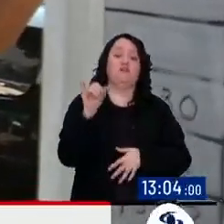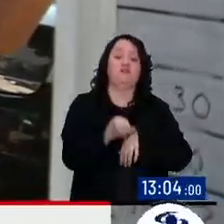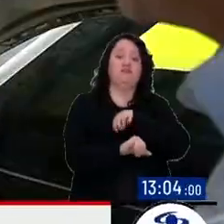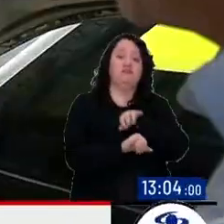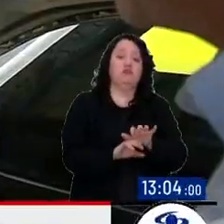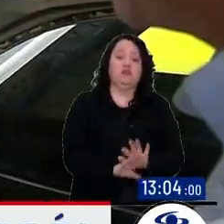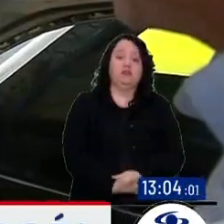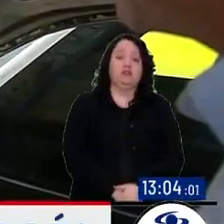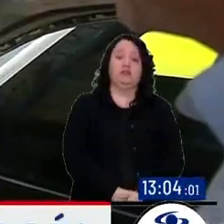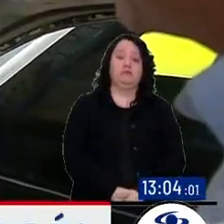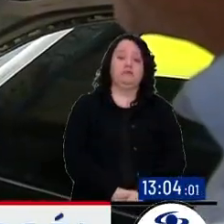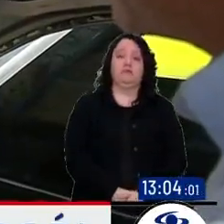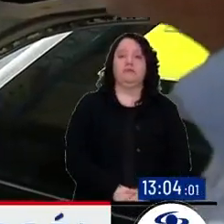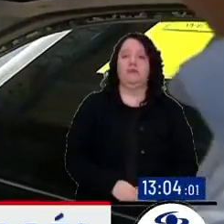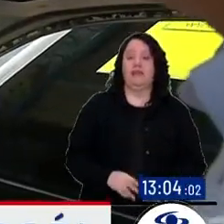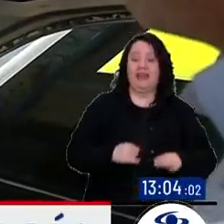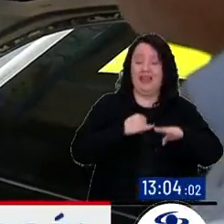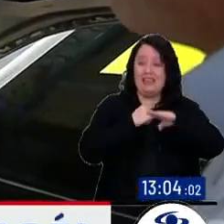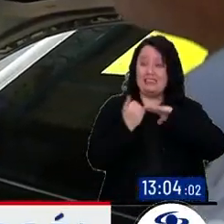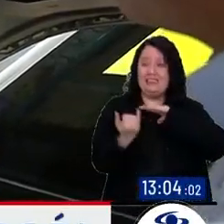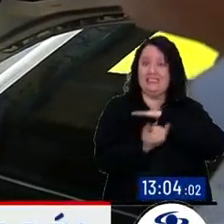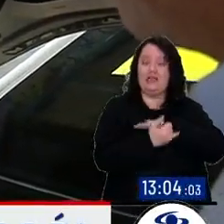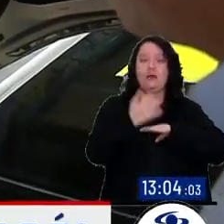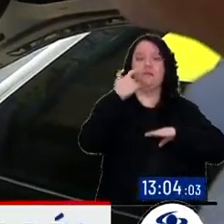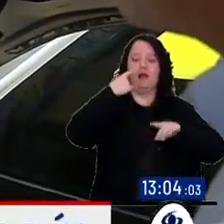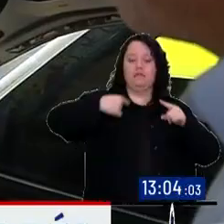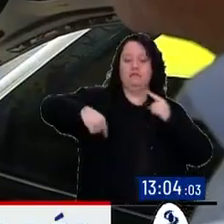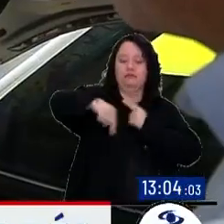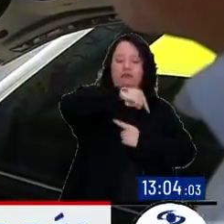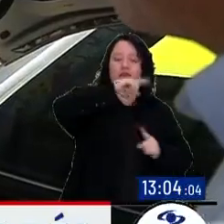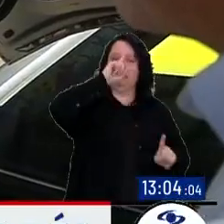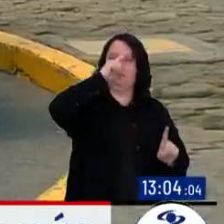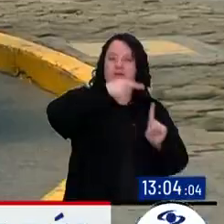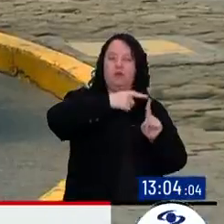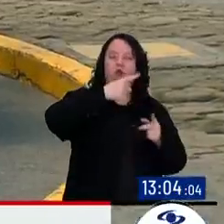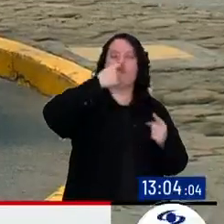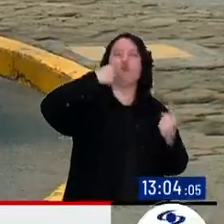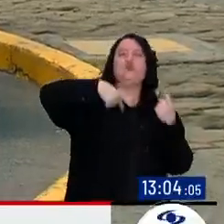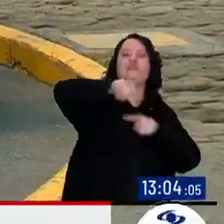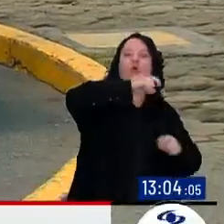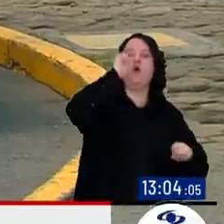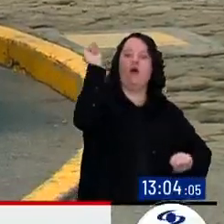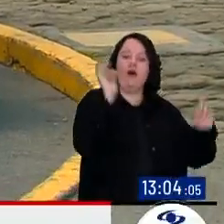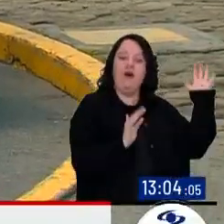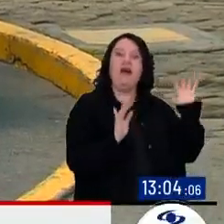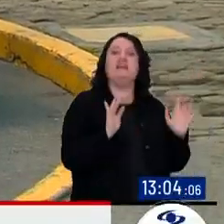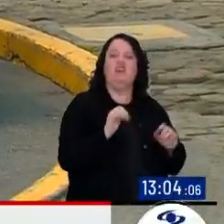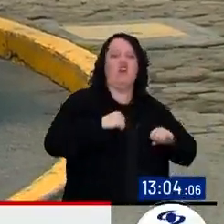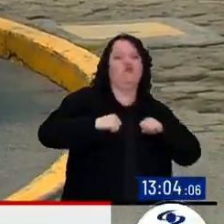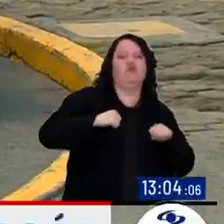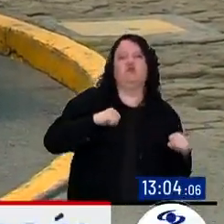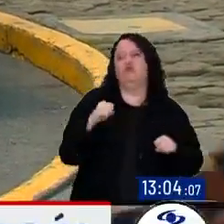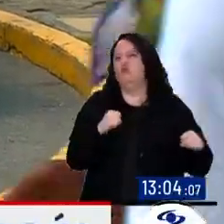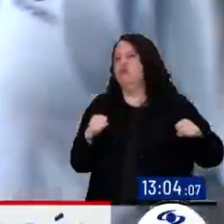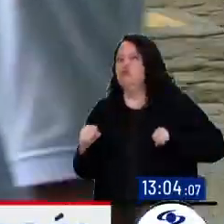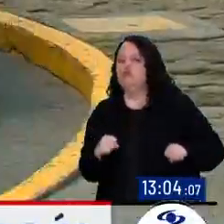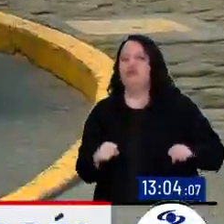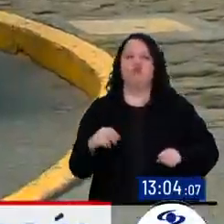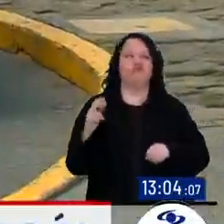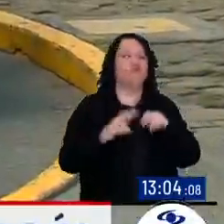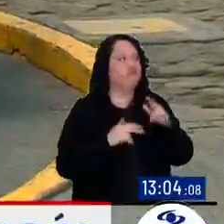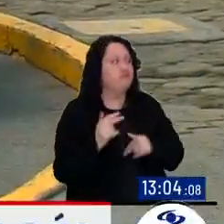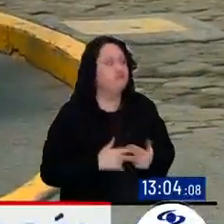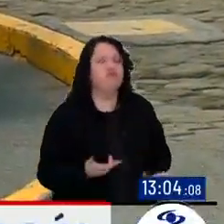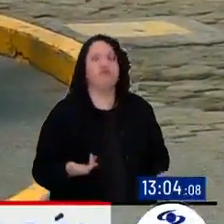llega más. Esto en la isla es un círculo, todo gira alrededor del turismo. Si hay turismo, se mueve para todo, para las